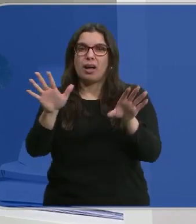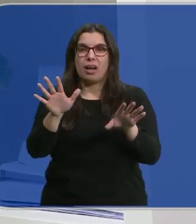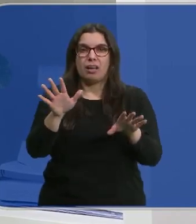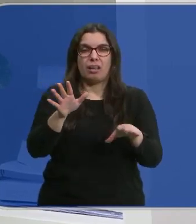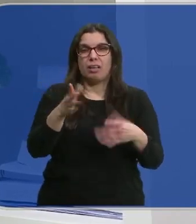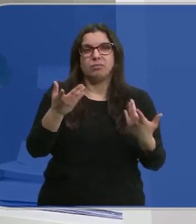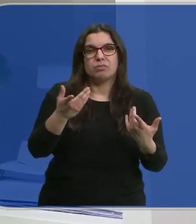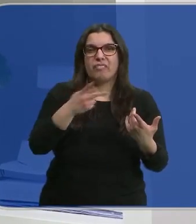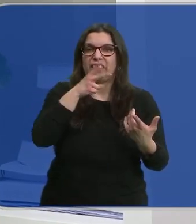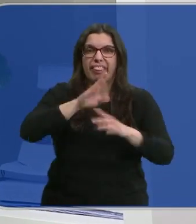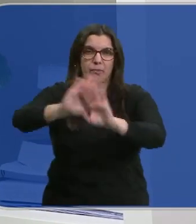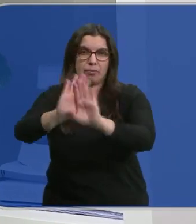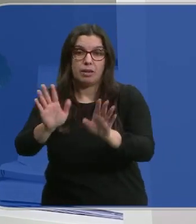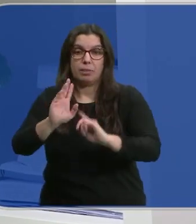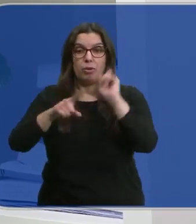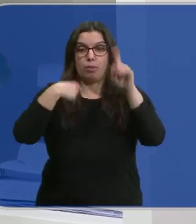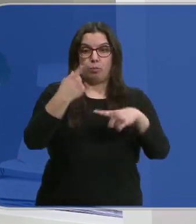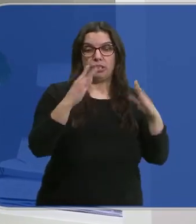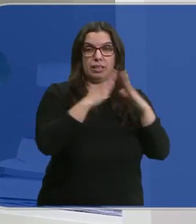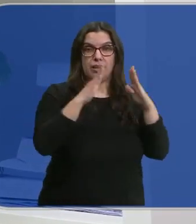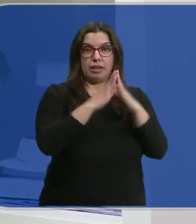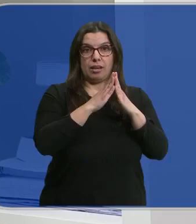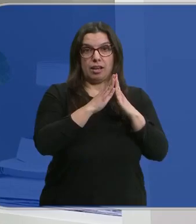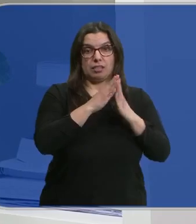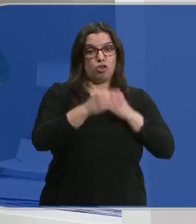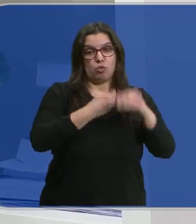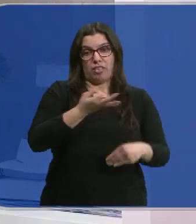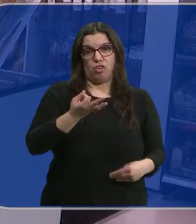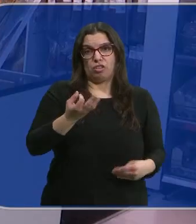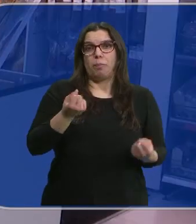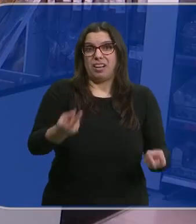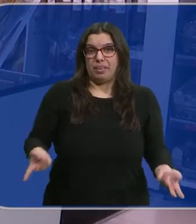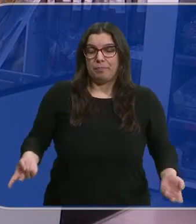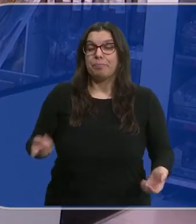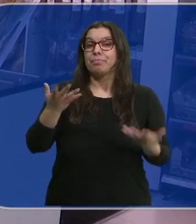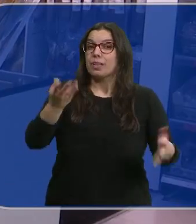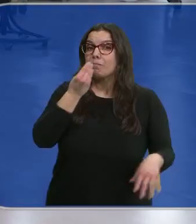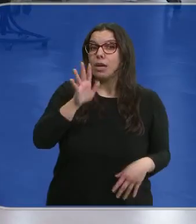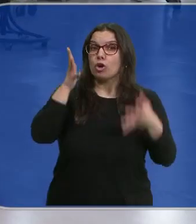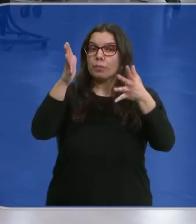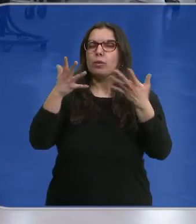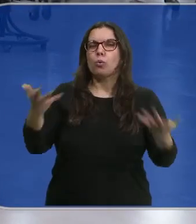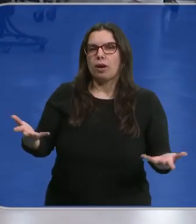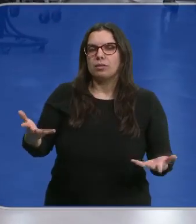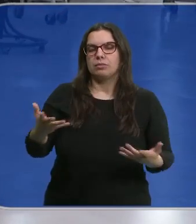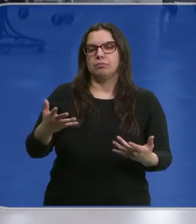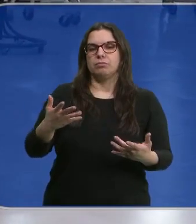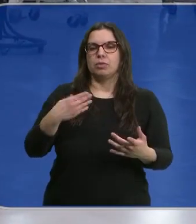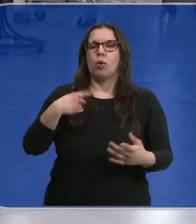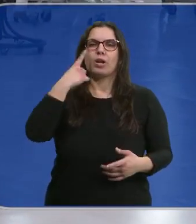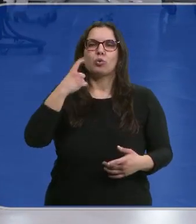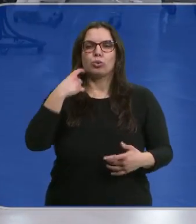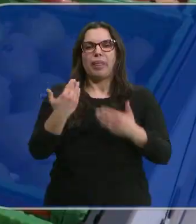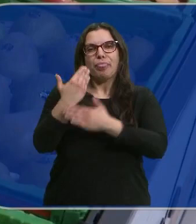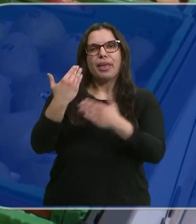de lechuga. Si luego en casa no vamos a hacer las cosas correctamente. Por eso la mejor recomendación es clara, tener unas